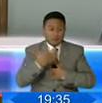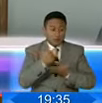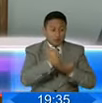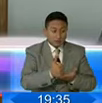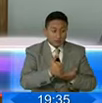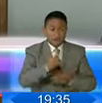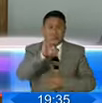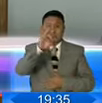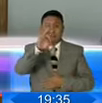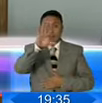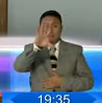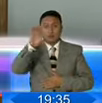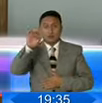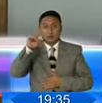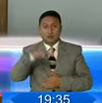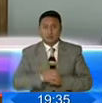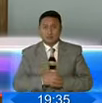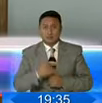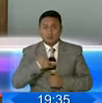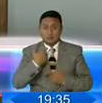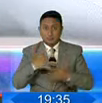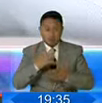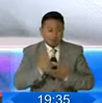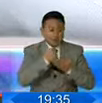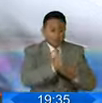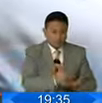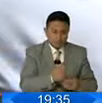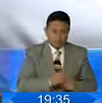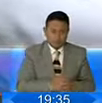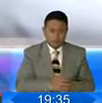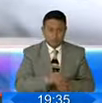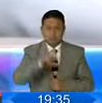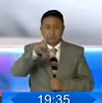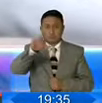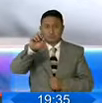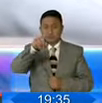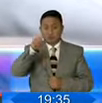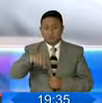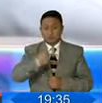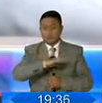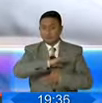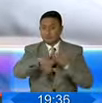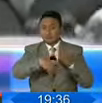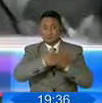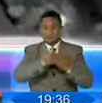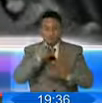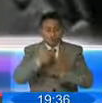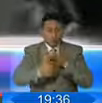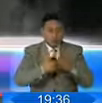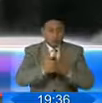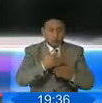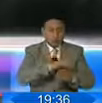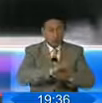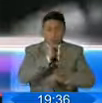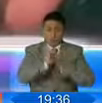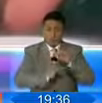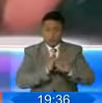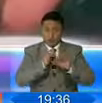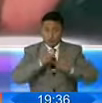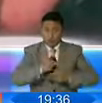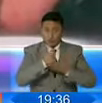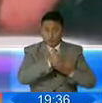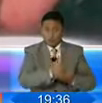horas 50 minutos cuando yo ya me encargo de la paciente. López asegura que cumplió con todos los protocolos médicos internacionales para atender a